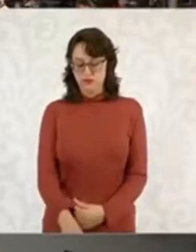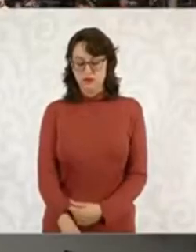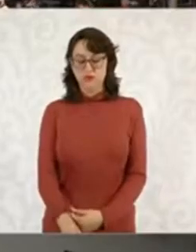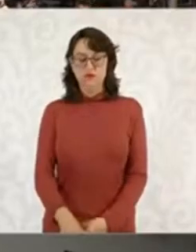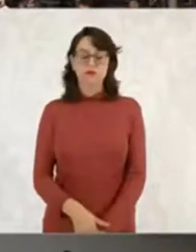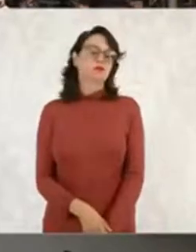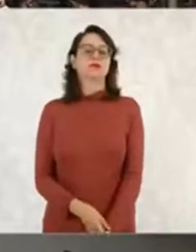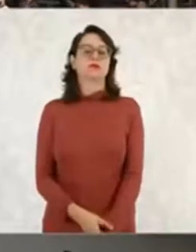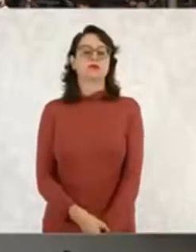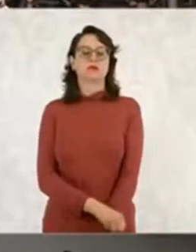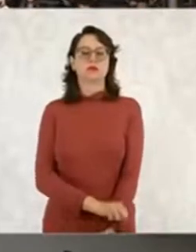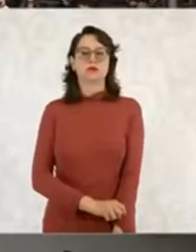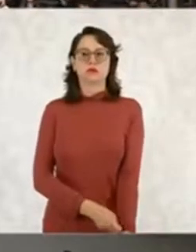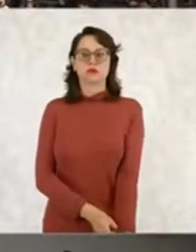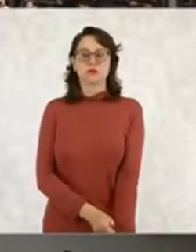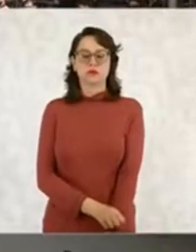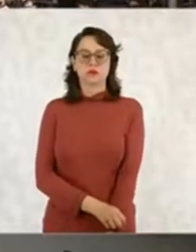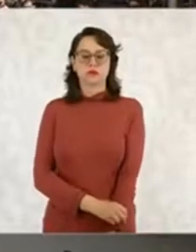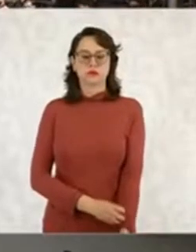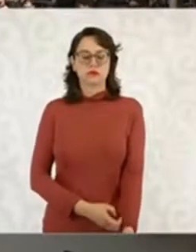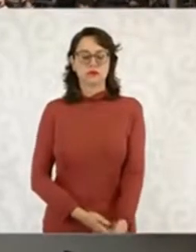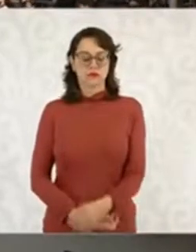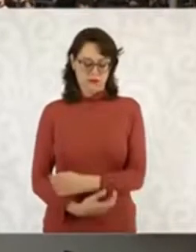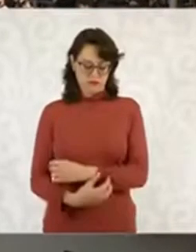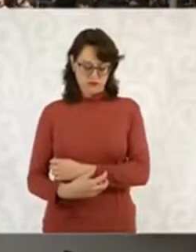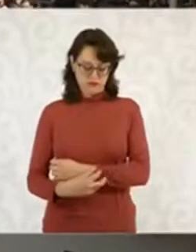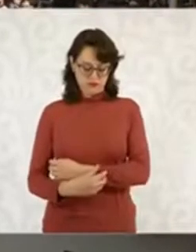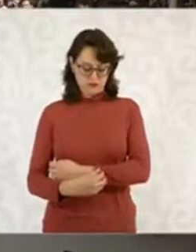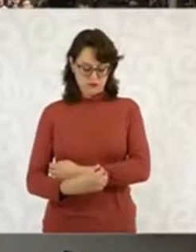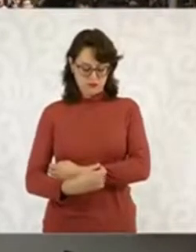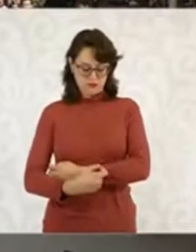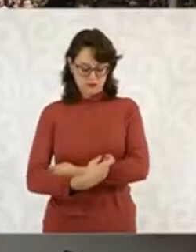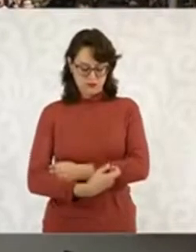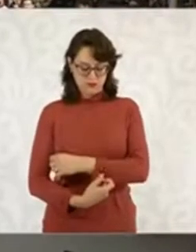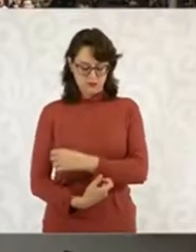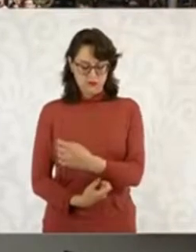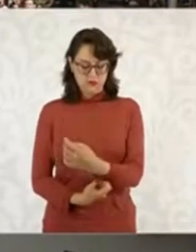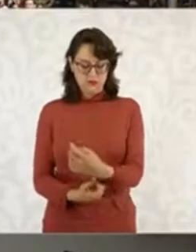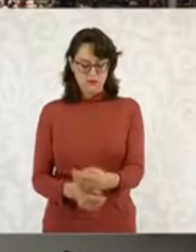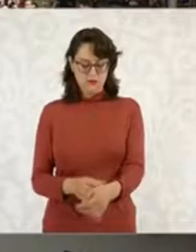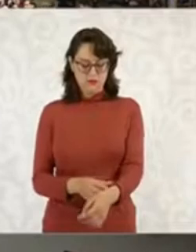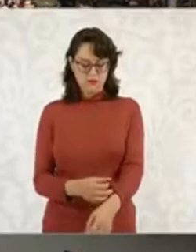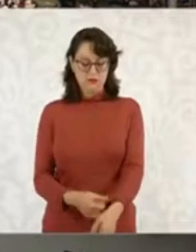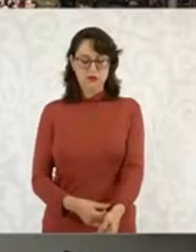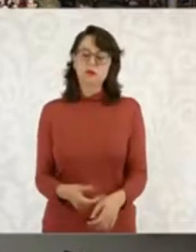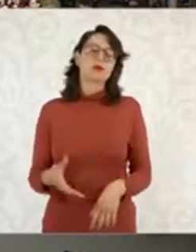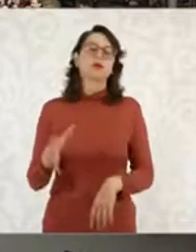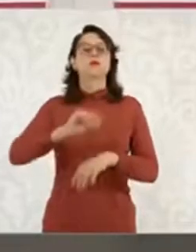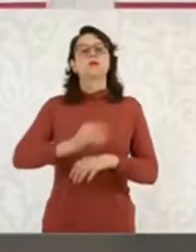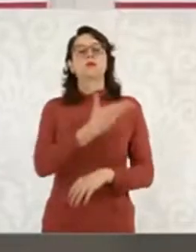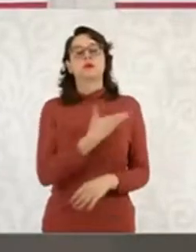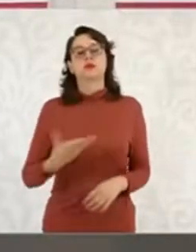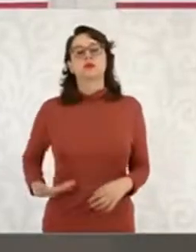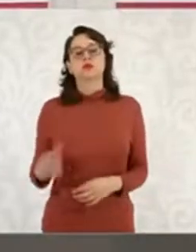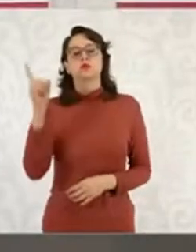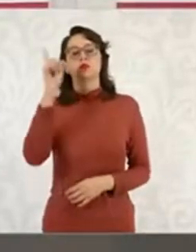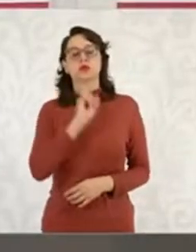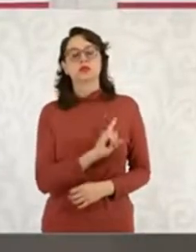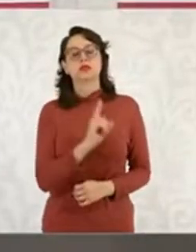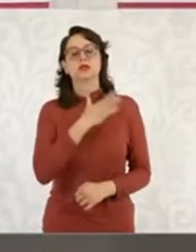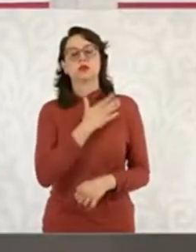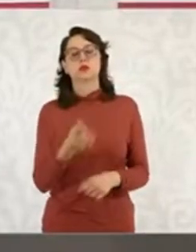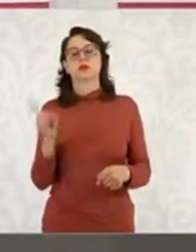buenos días a todas y todos. Efectivamente, les voy a hacer una presentación en donde voy a empezar por el cambio